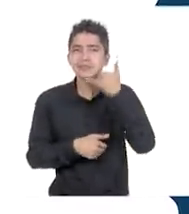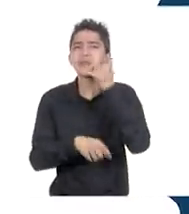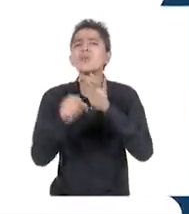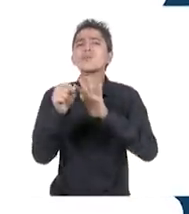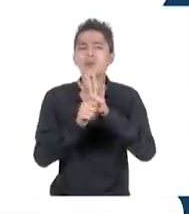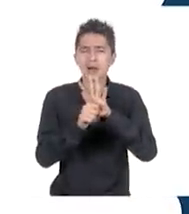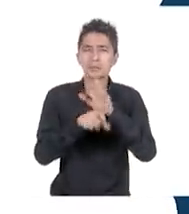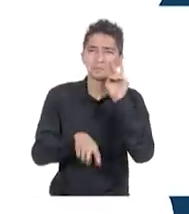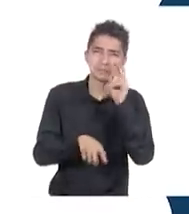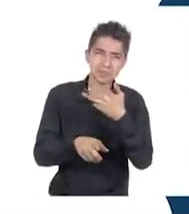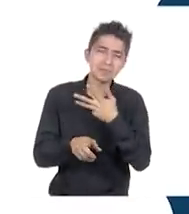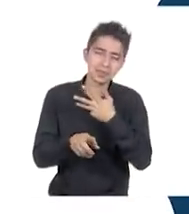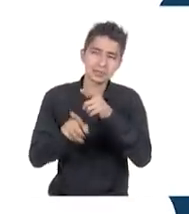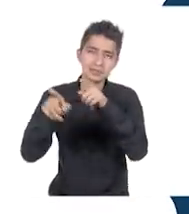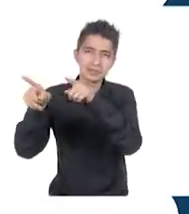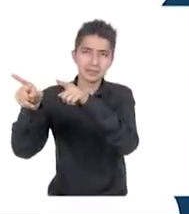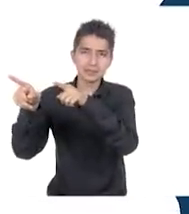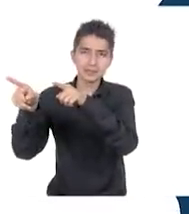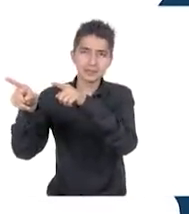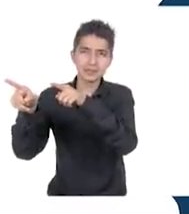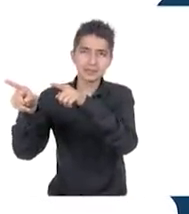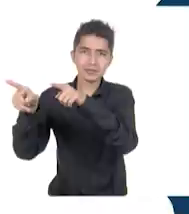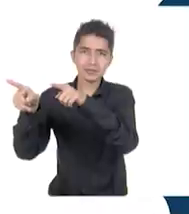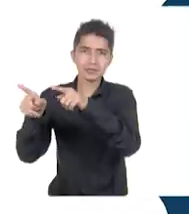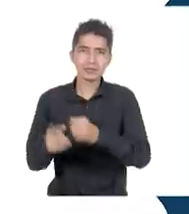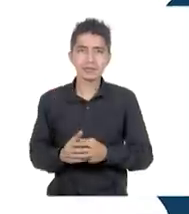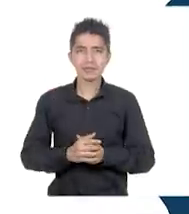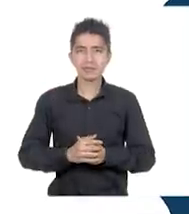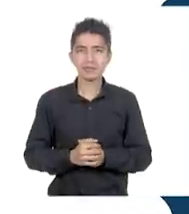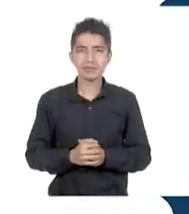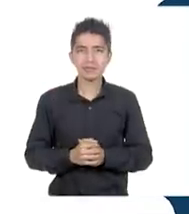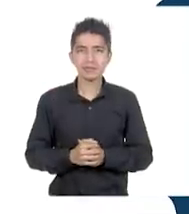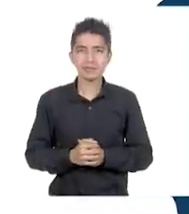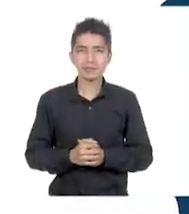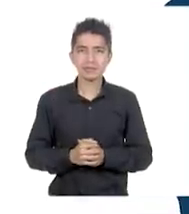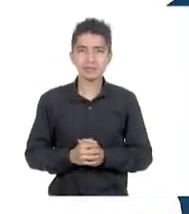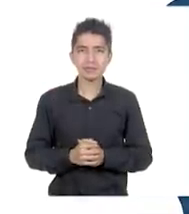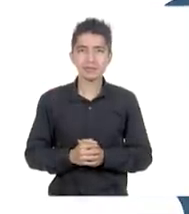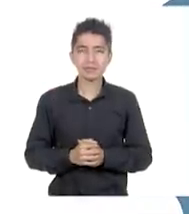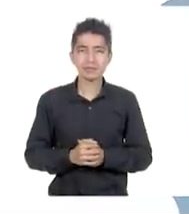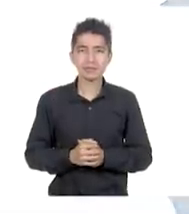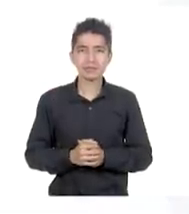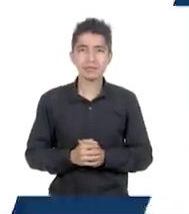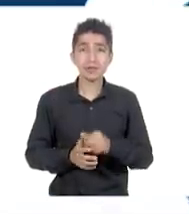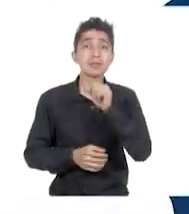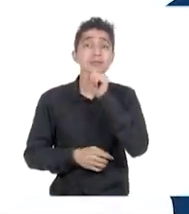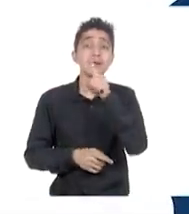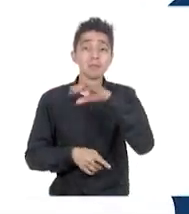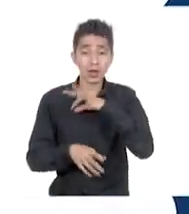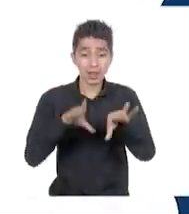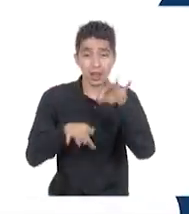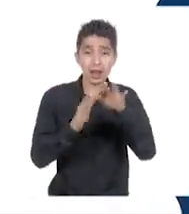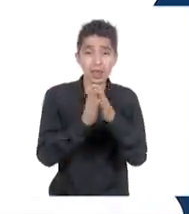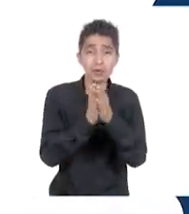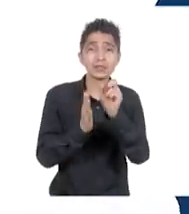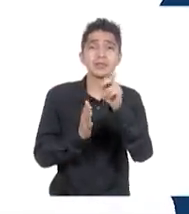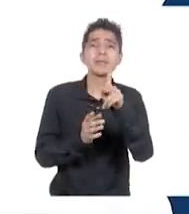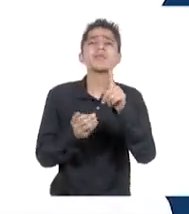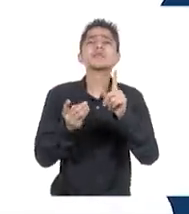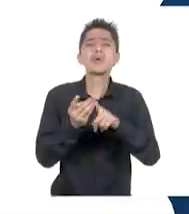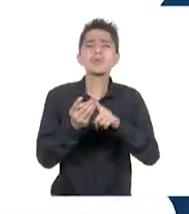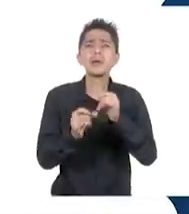teléfono 55 41 72 04 13. También puedes encontrar los libros de texto en la